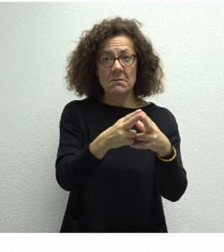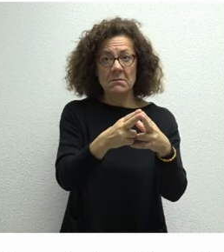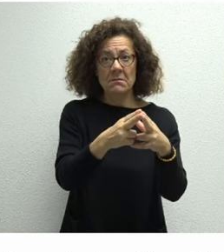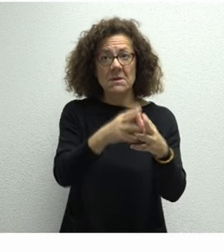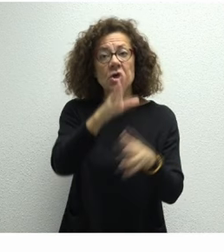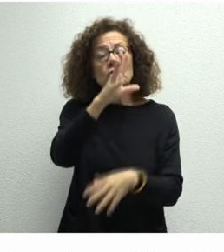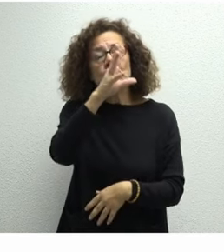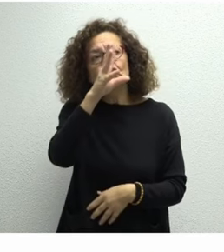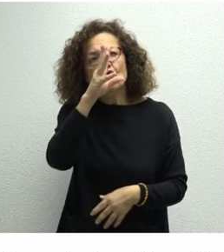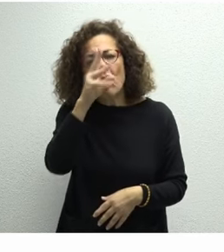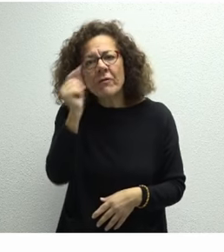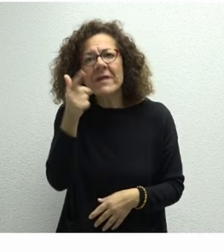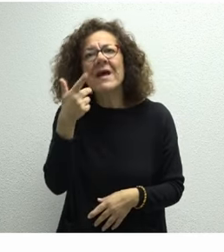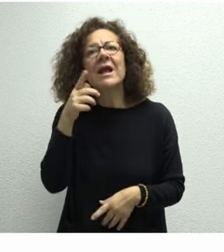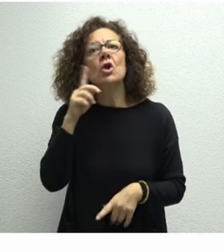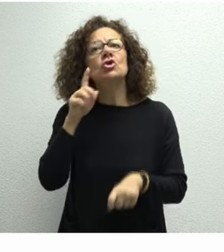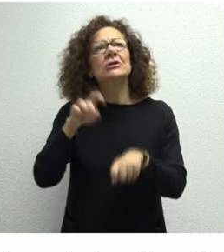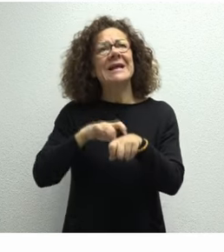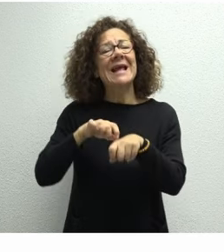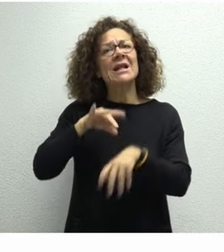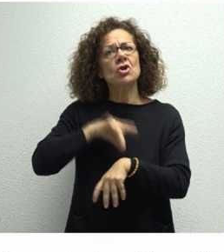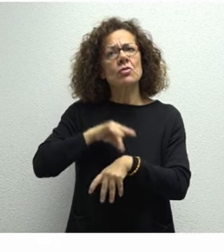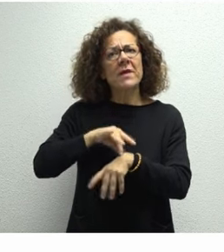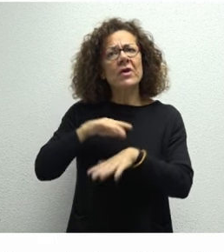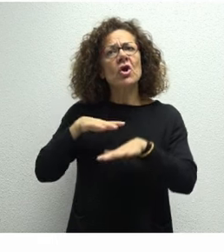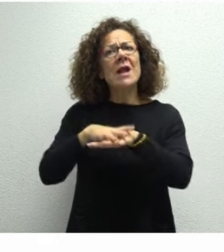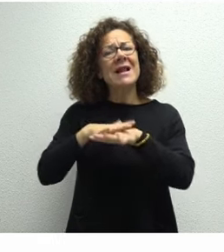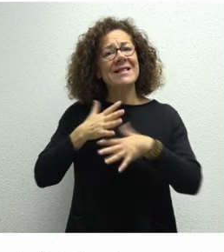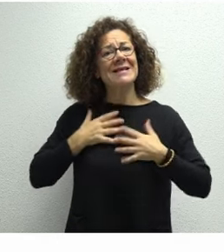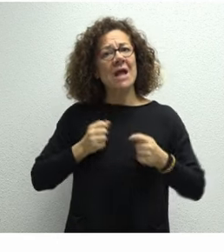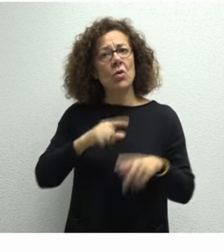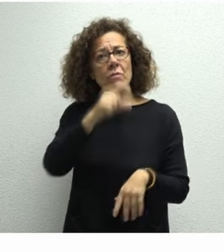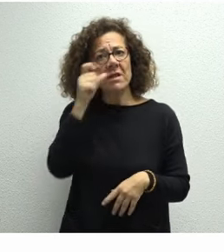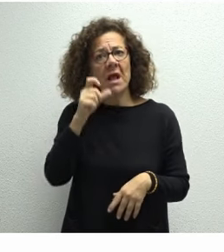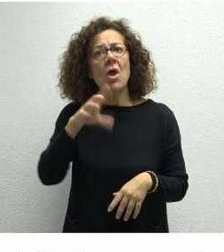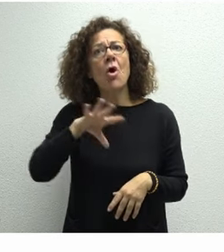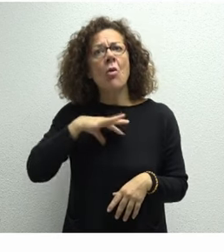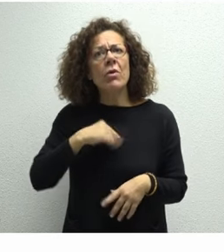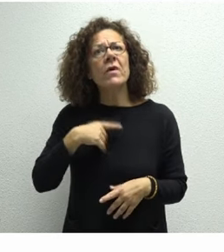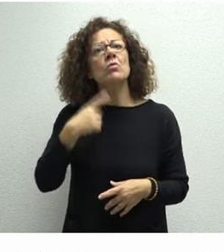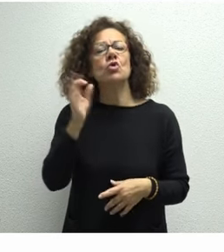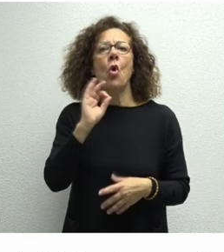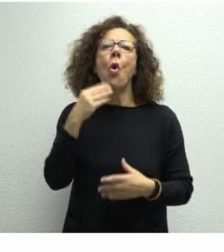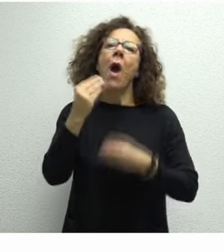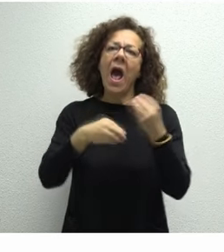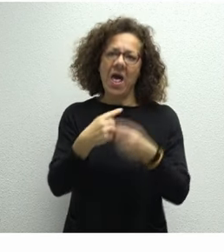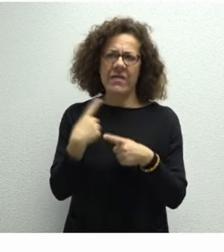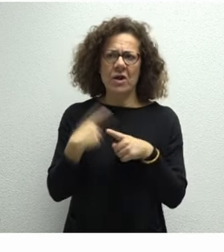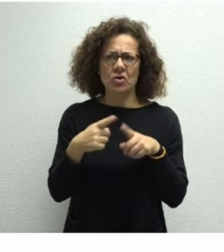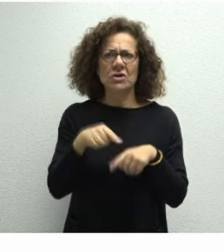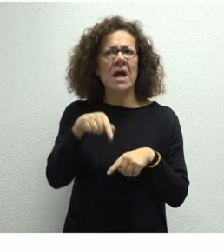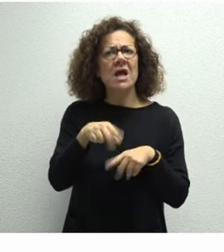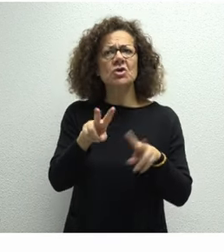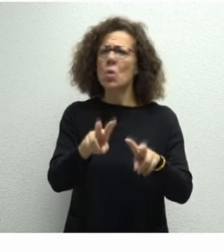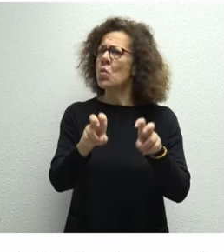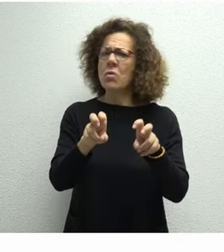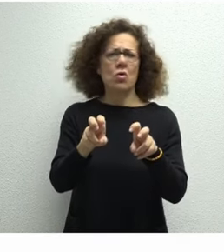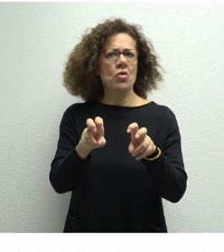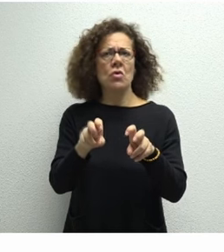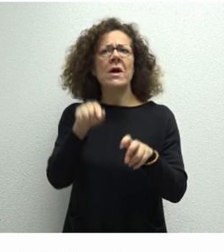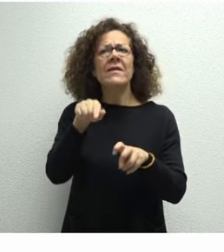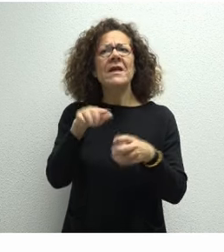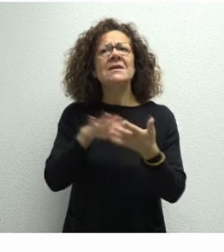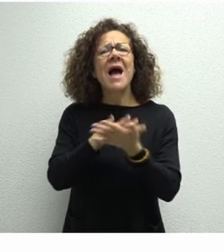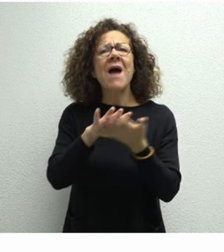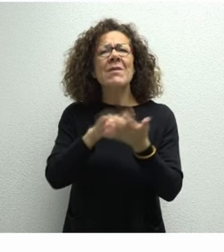eh los psiquiatras los médicos la red de Salud Mental podemos hacer o decir alguna cosa No no es nuevo eso llevamos hablando de